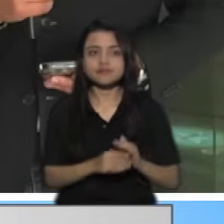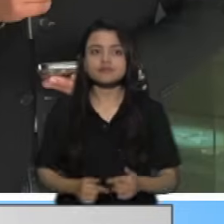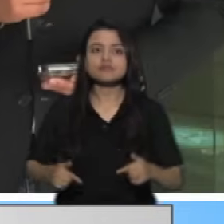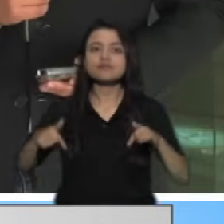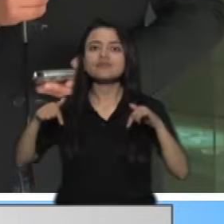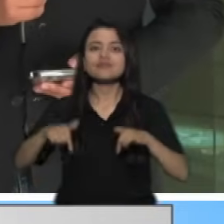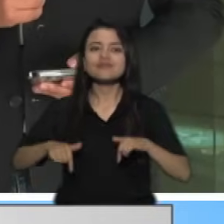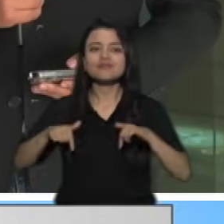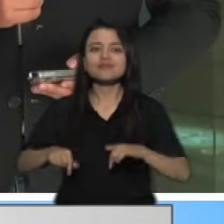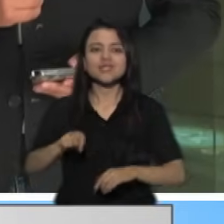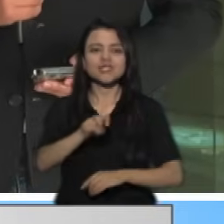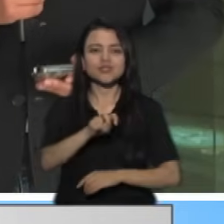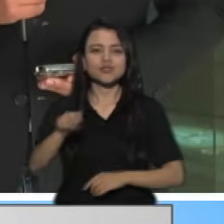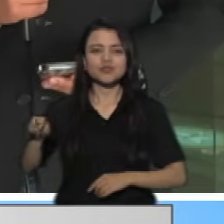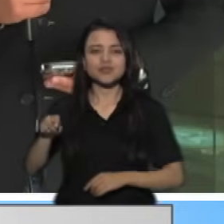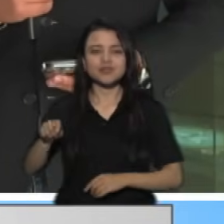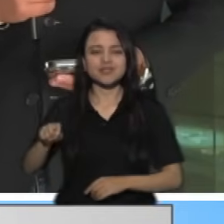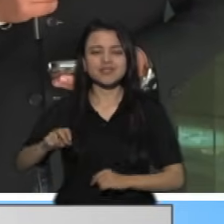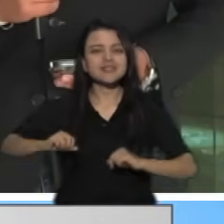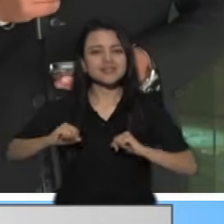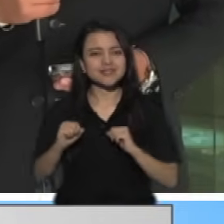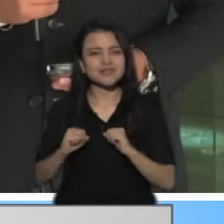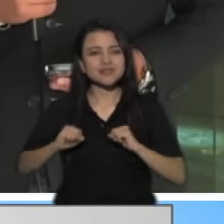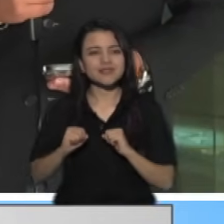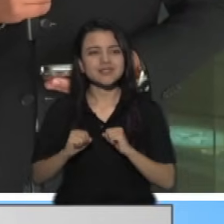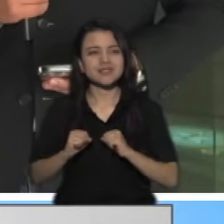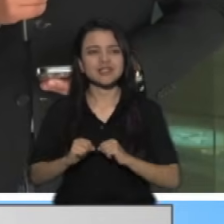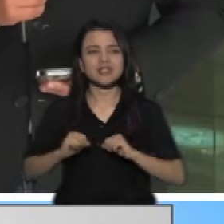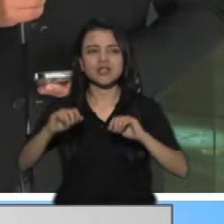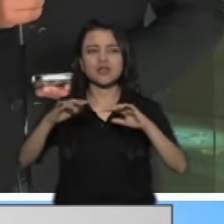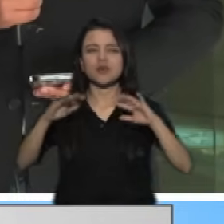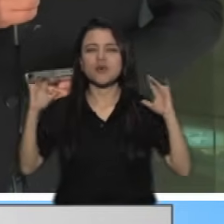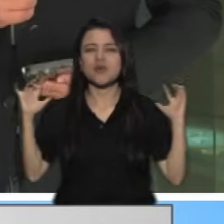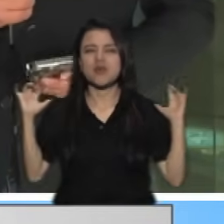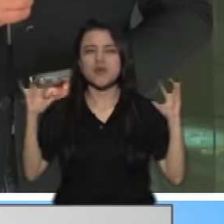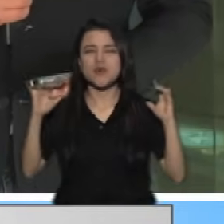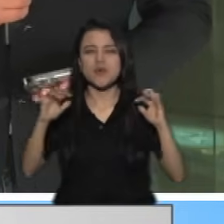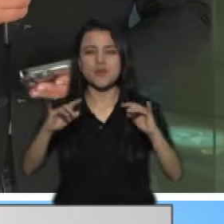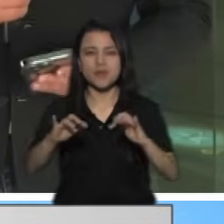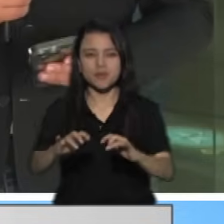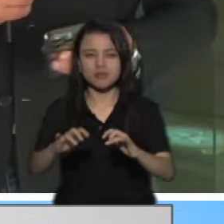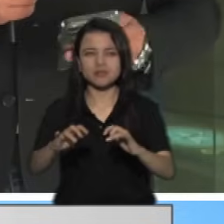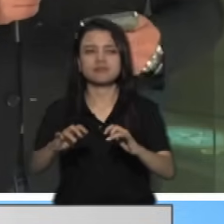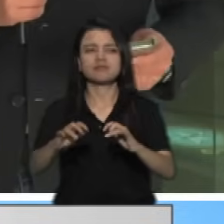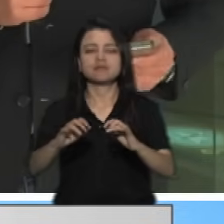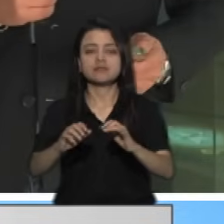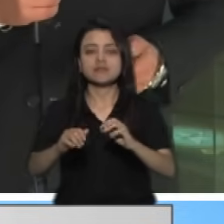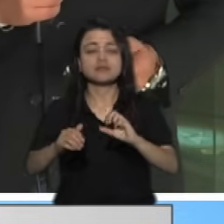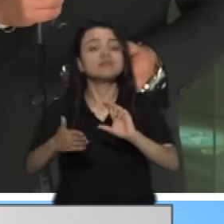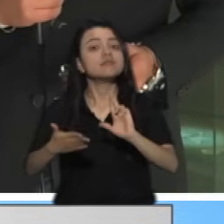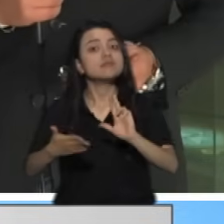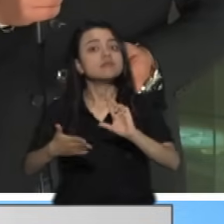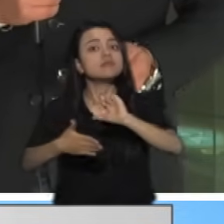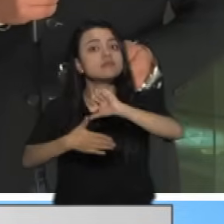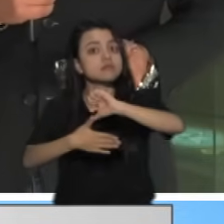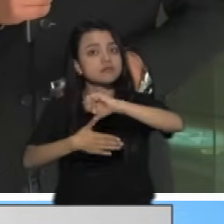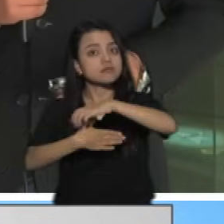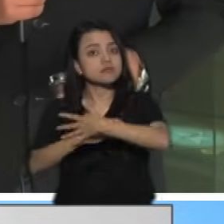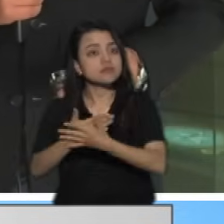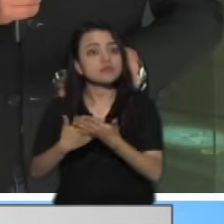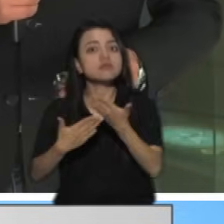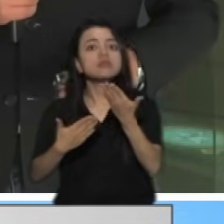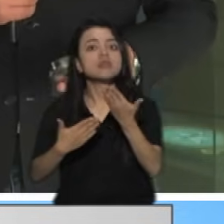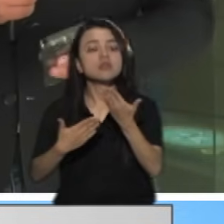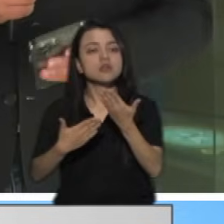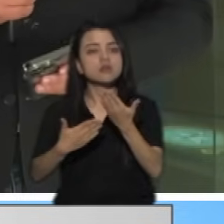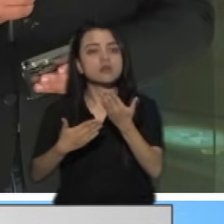Bogotá, que es liderada por el director de la Policía Nacional, general William René Salamanca. Una cumbre iberoamericana de mujeres policías.